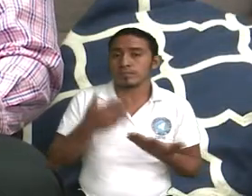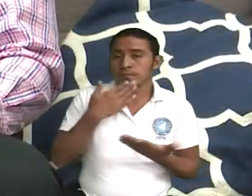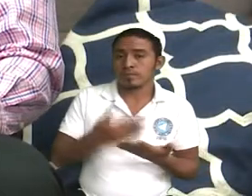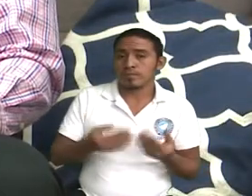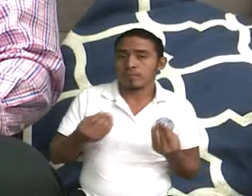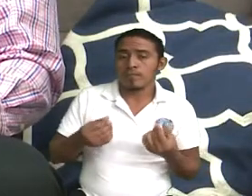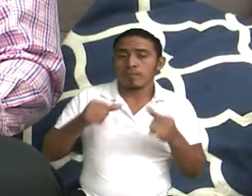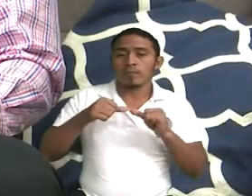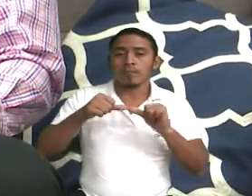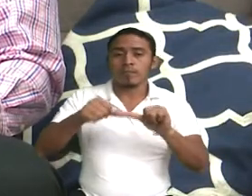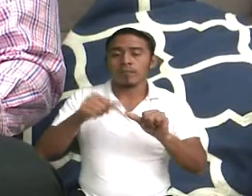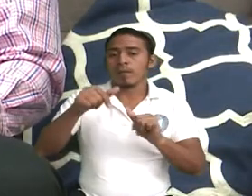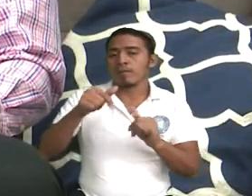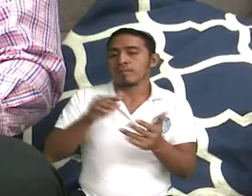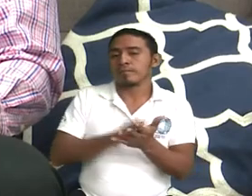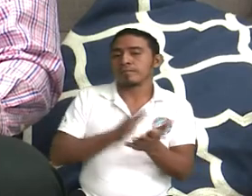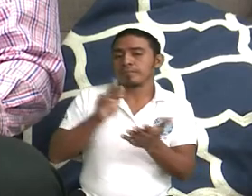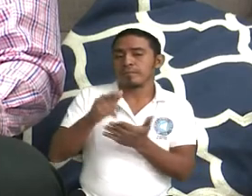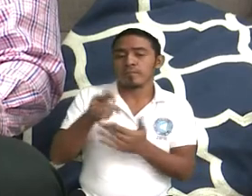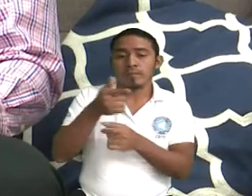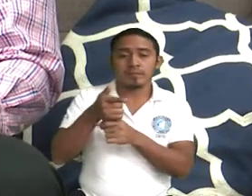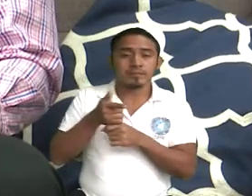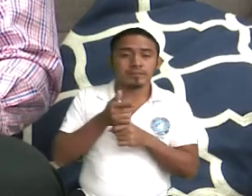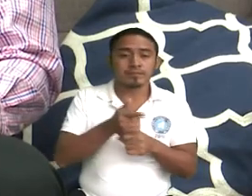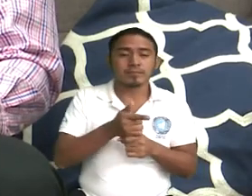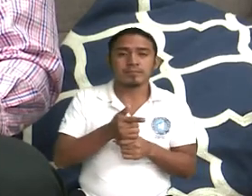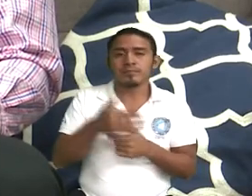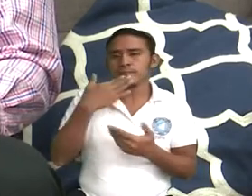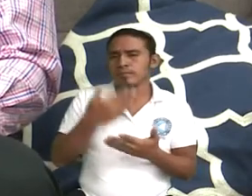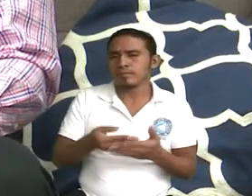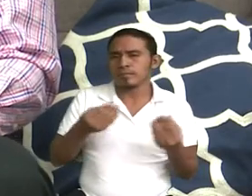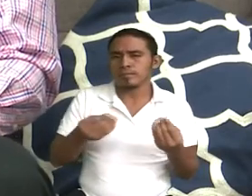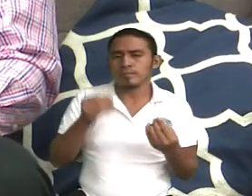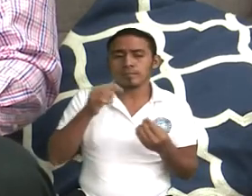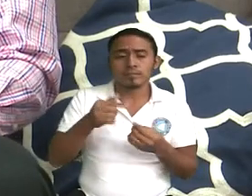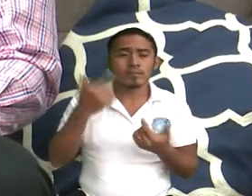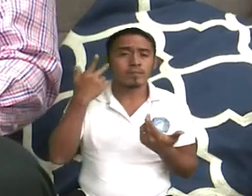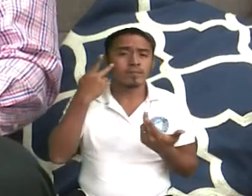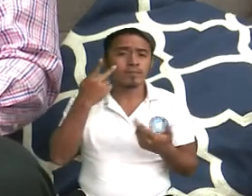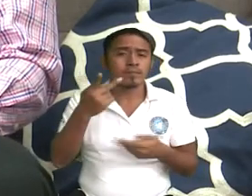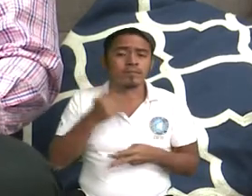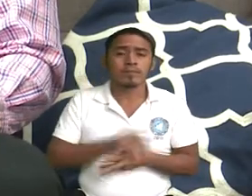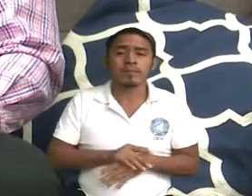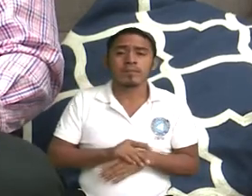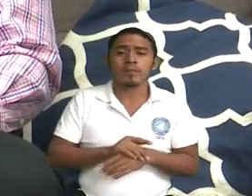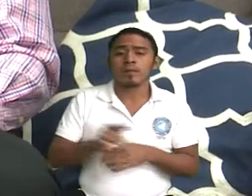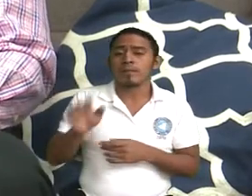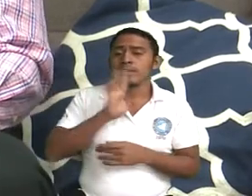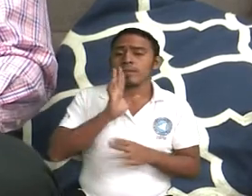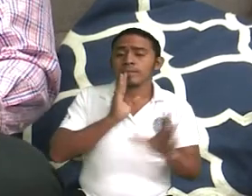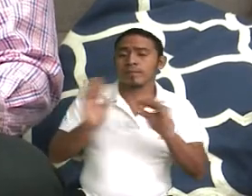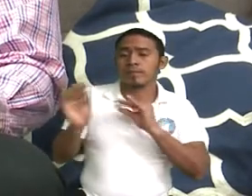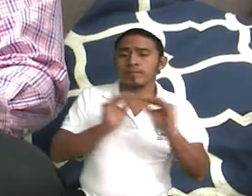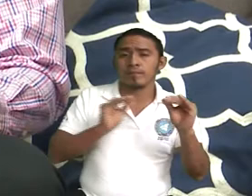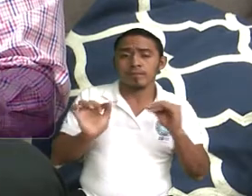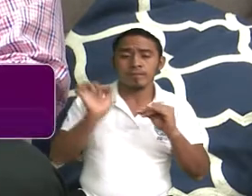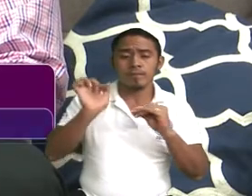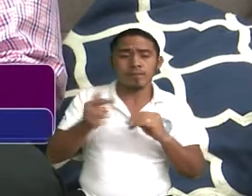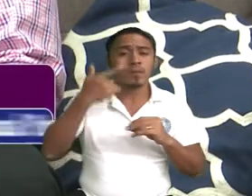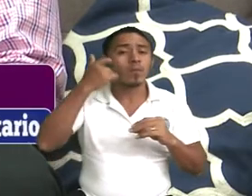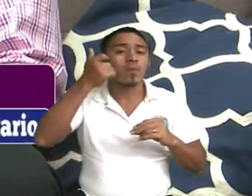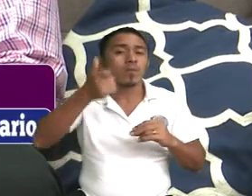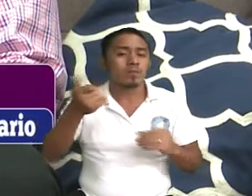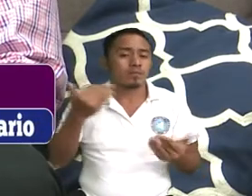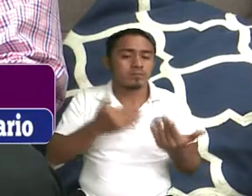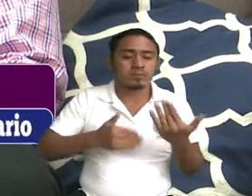Muchísimas gracias por continuar en sintonía del canal parlamentario. Muchísimas gracias por continuar acompañándonos en esta conversación a través de la cual estamos